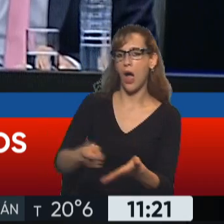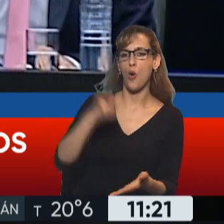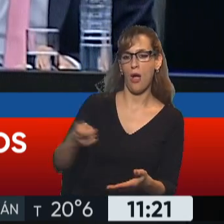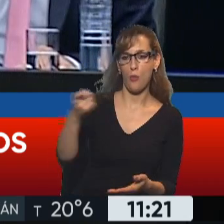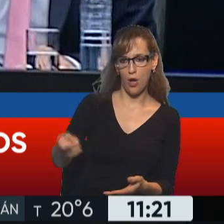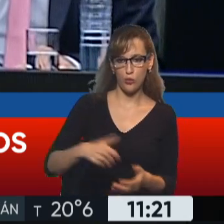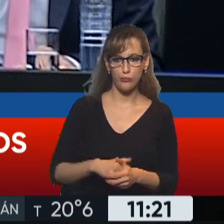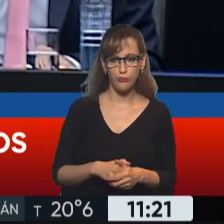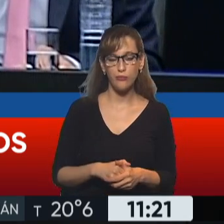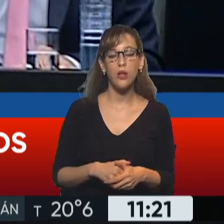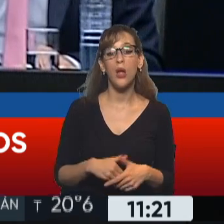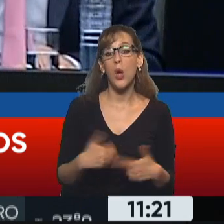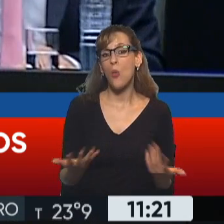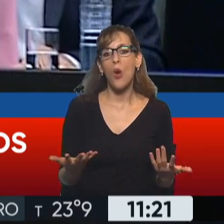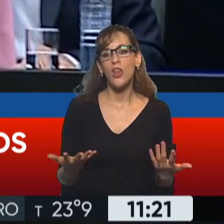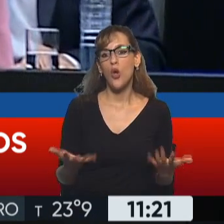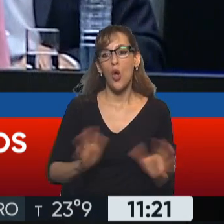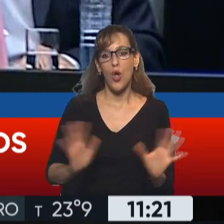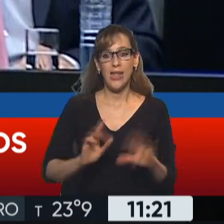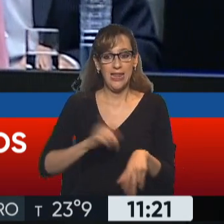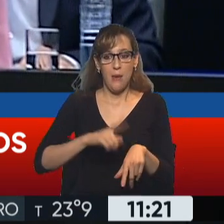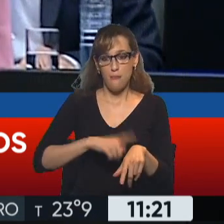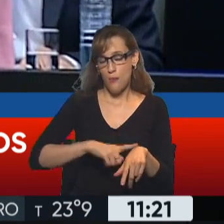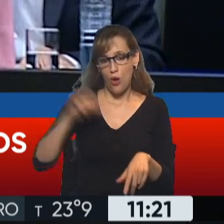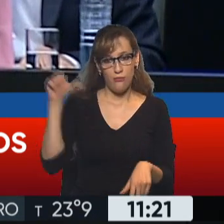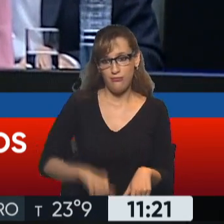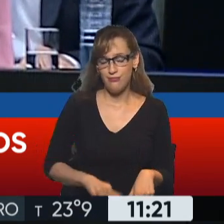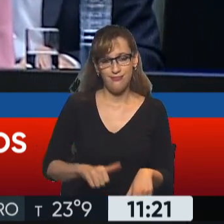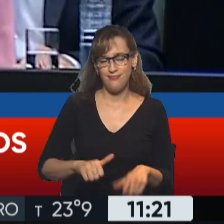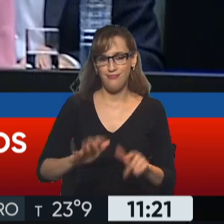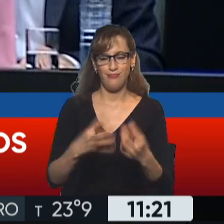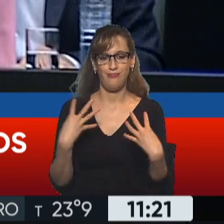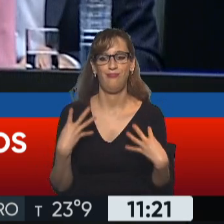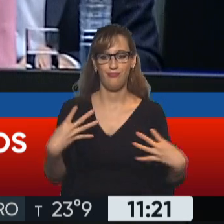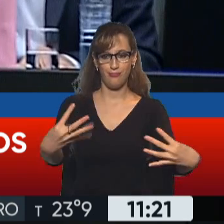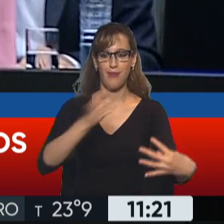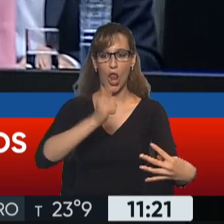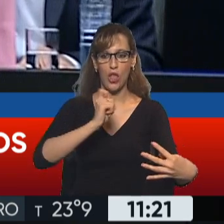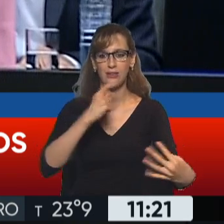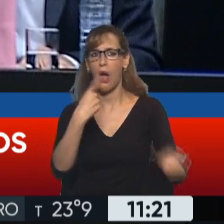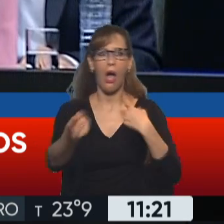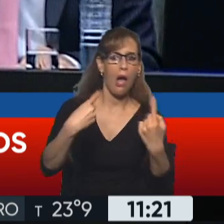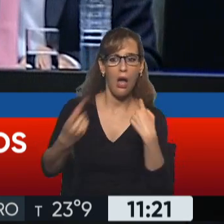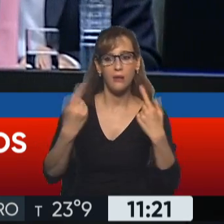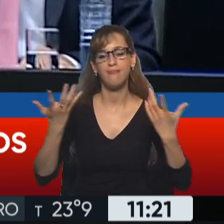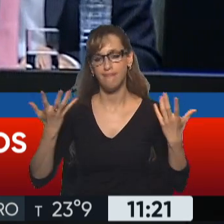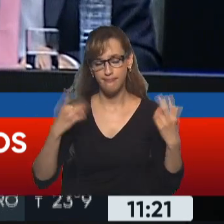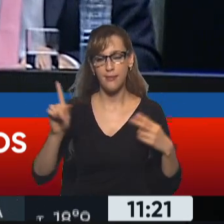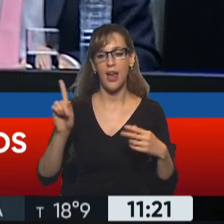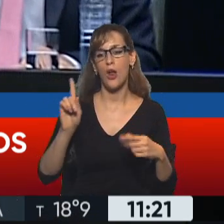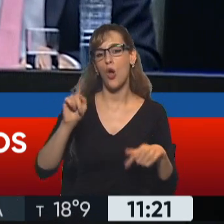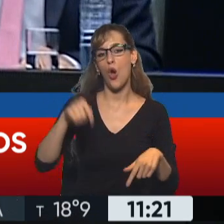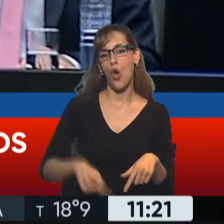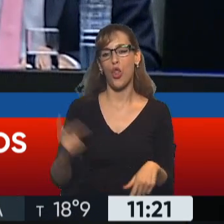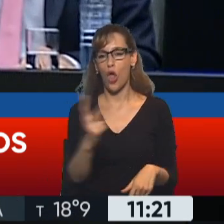bien. Lamentamos porque hay mucho más para consultar, pero el tiempo creo que y la agenda de los